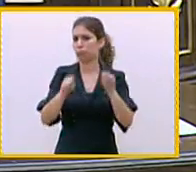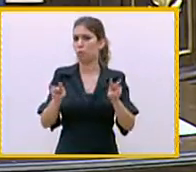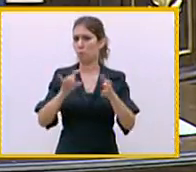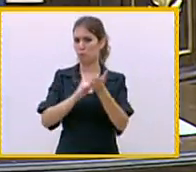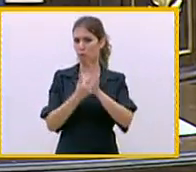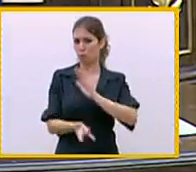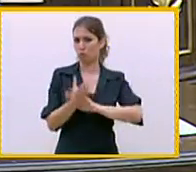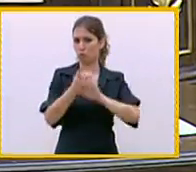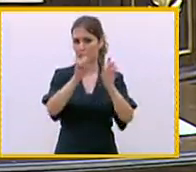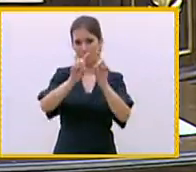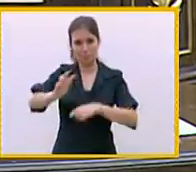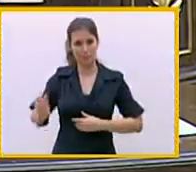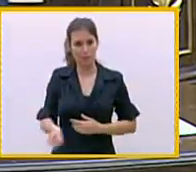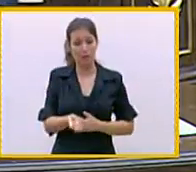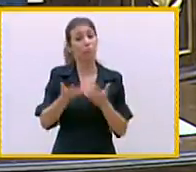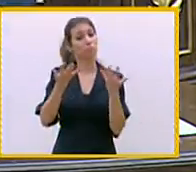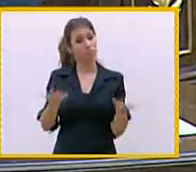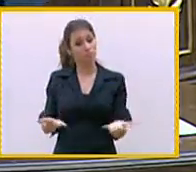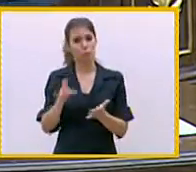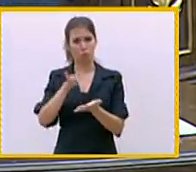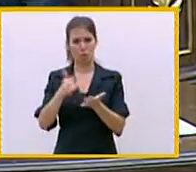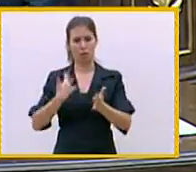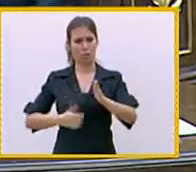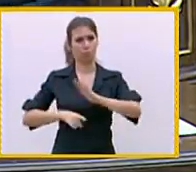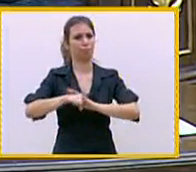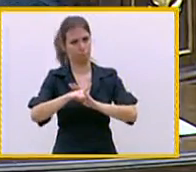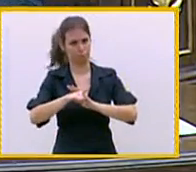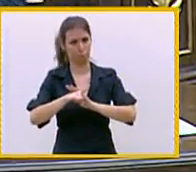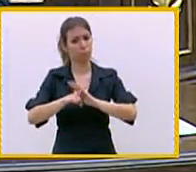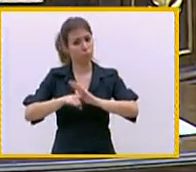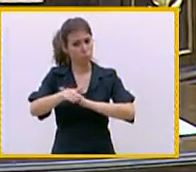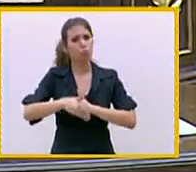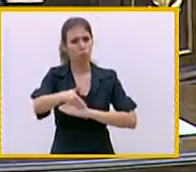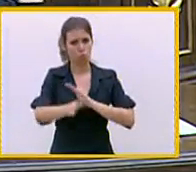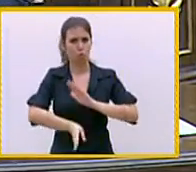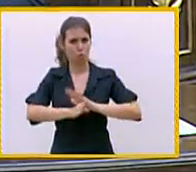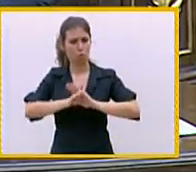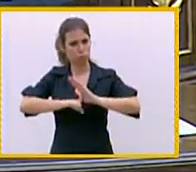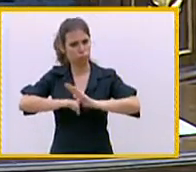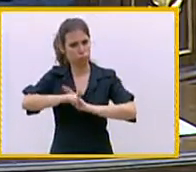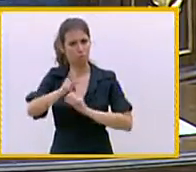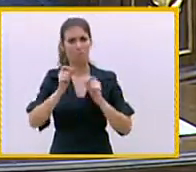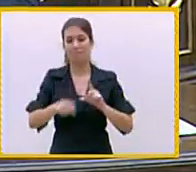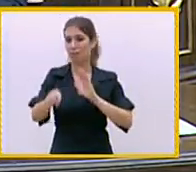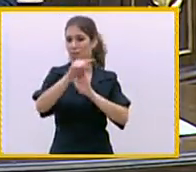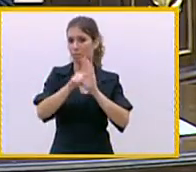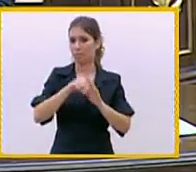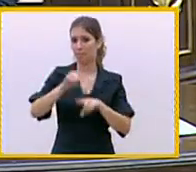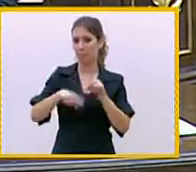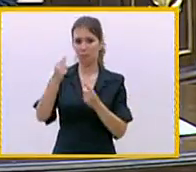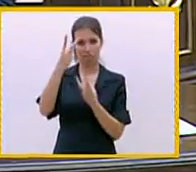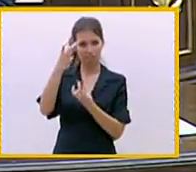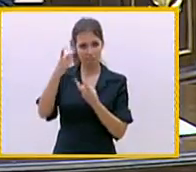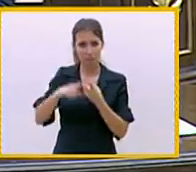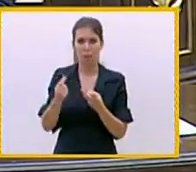empresariales. Para ello, se ha avanzado y seguiremos haciéndolo con medidas fiscales,